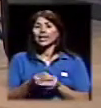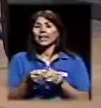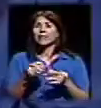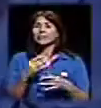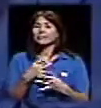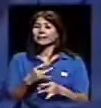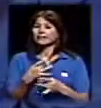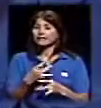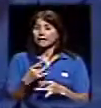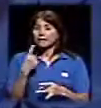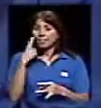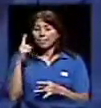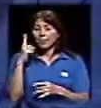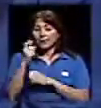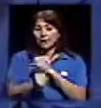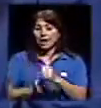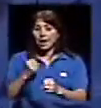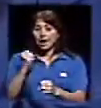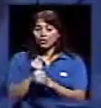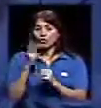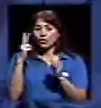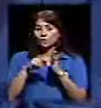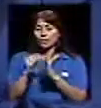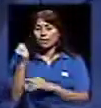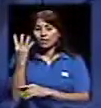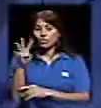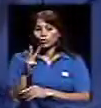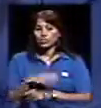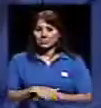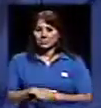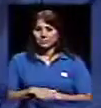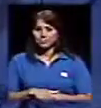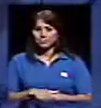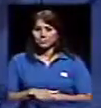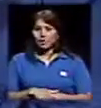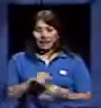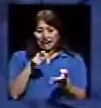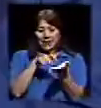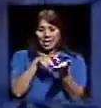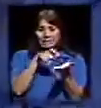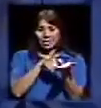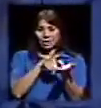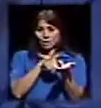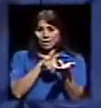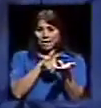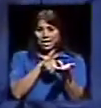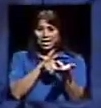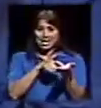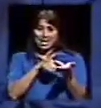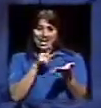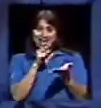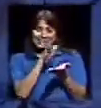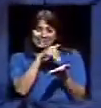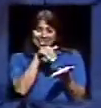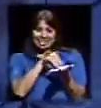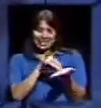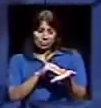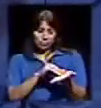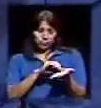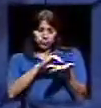cómo para el año 2014 la amortización de la deuda disminuye de un 23% a